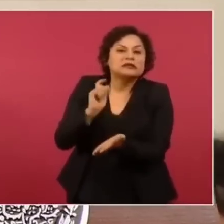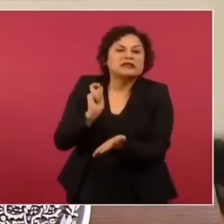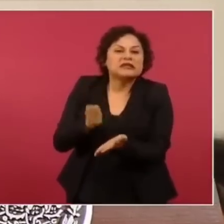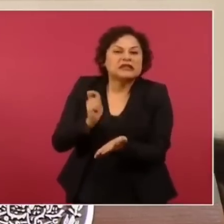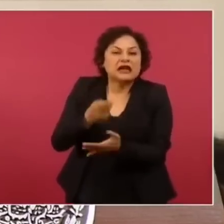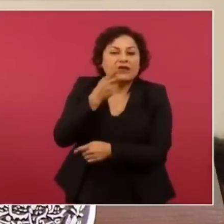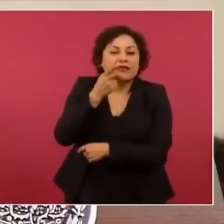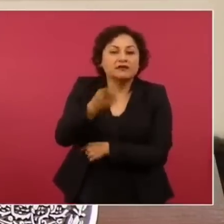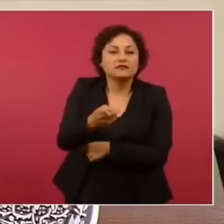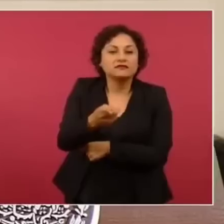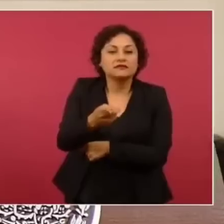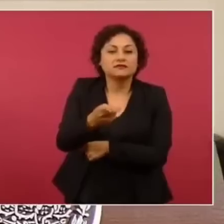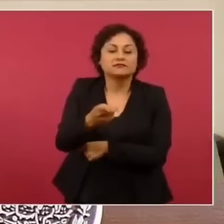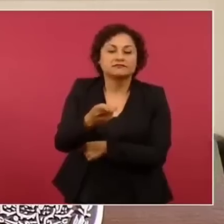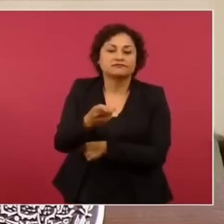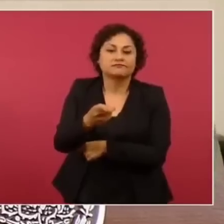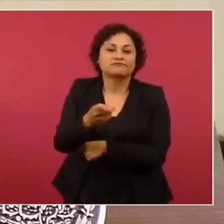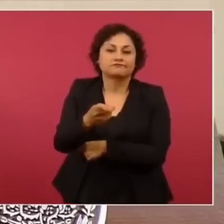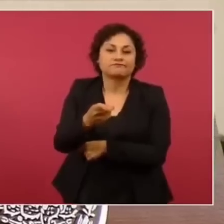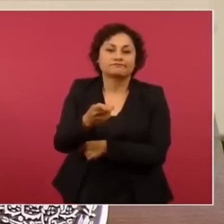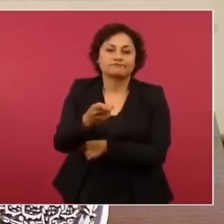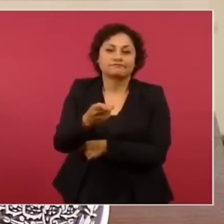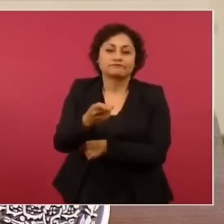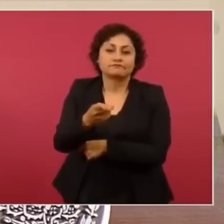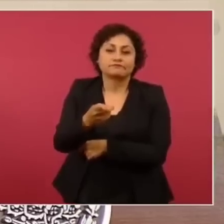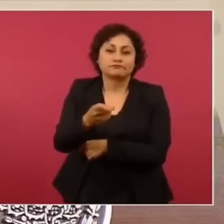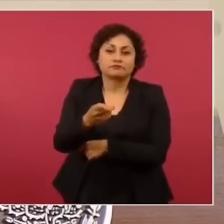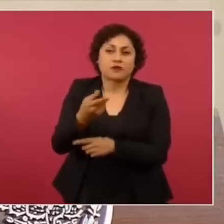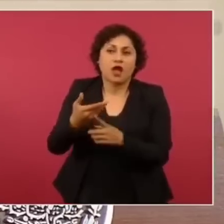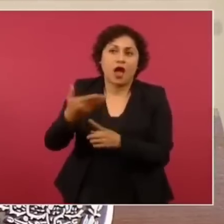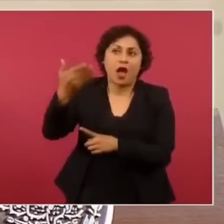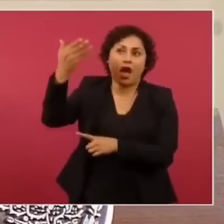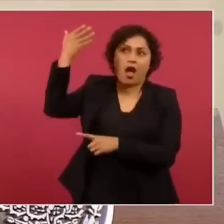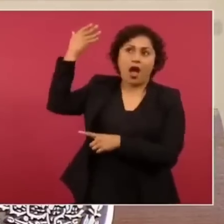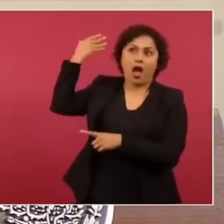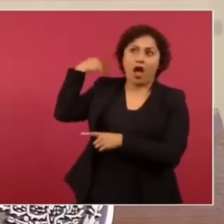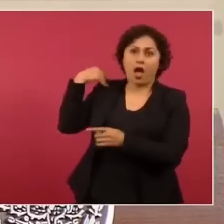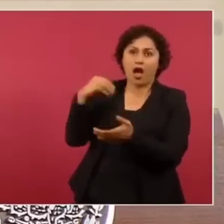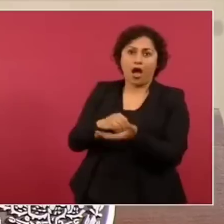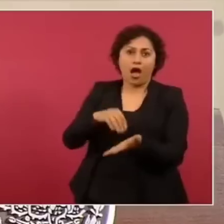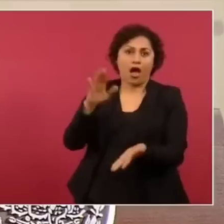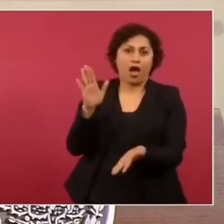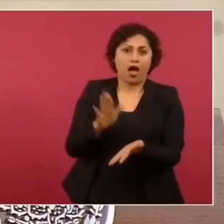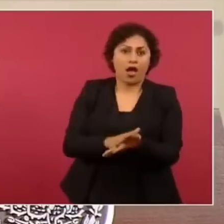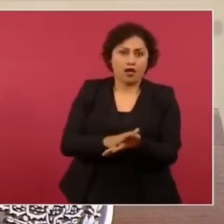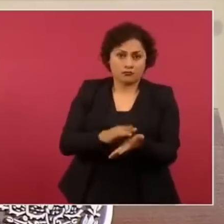el sueldo histórico de los